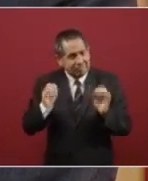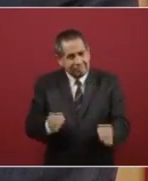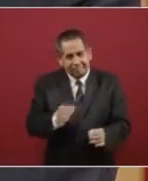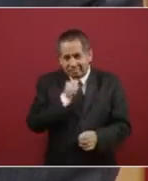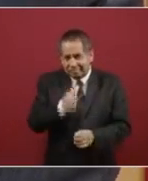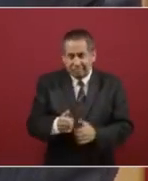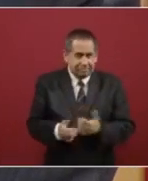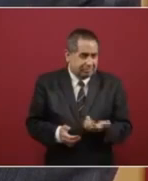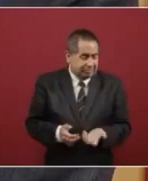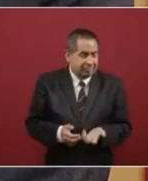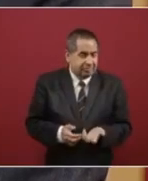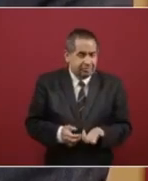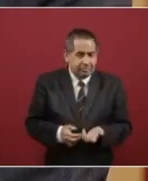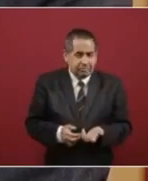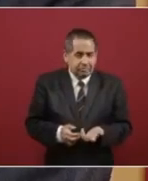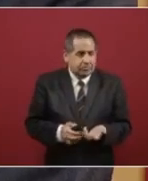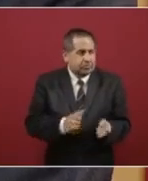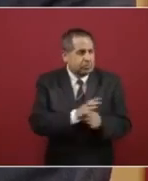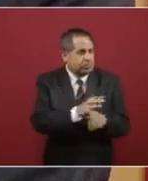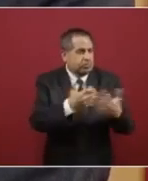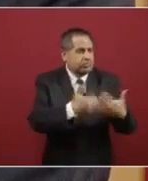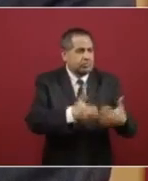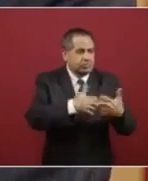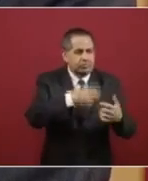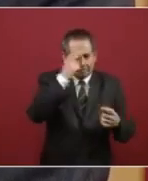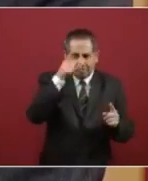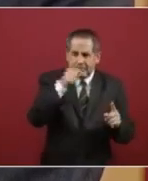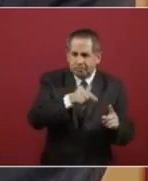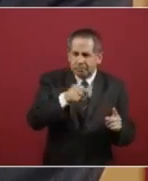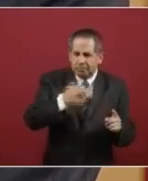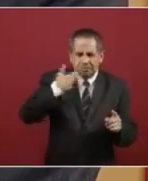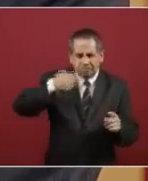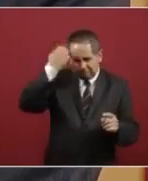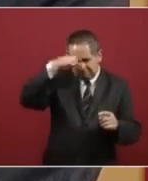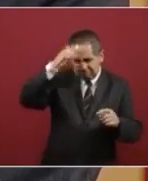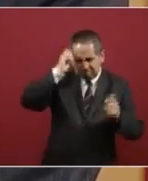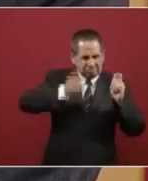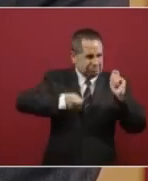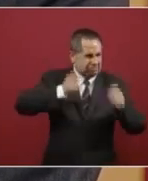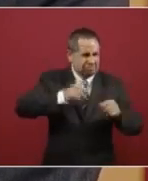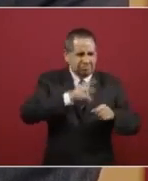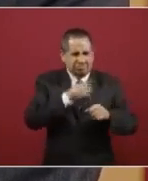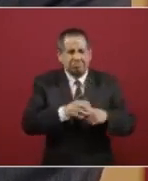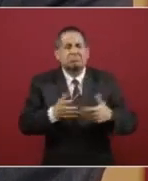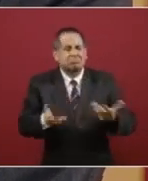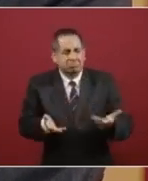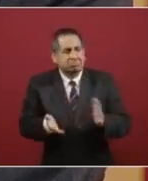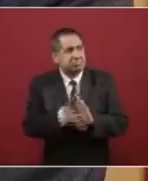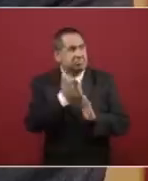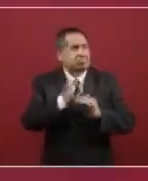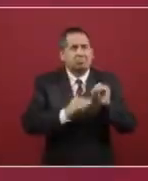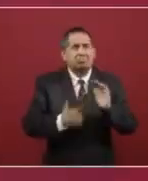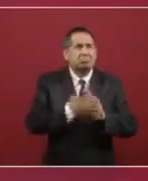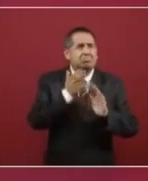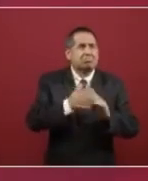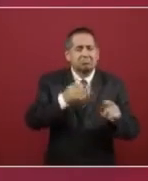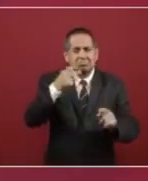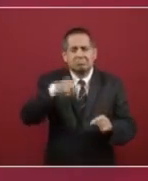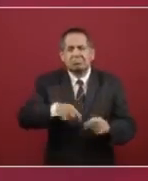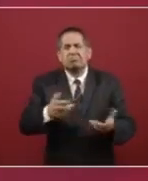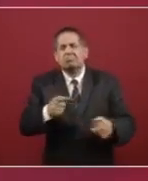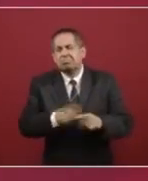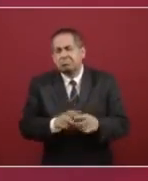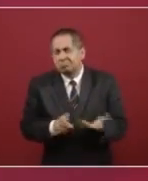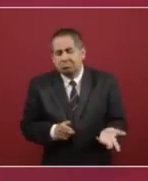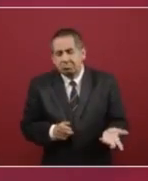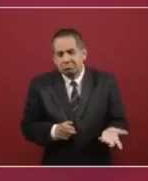Entonces, ¿qué empresa tiene experiencia en construir refinerías?